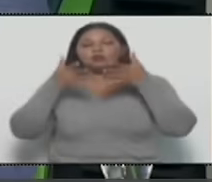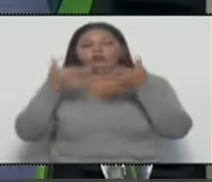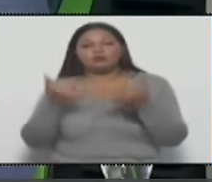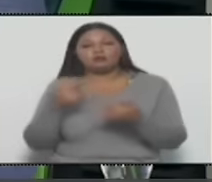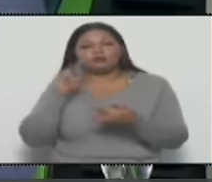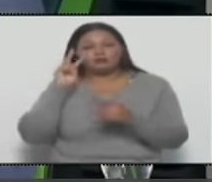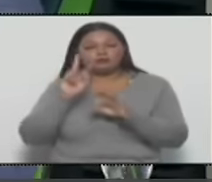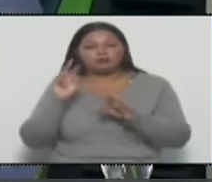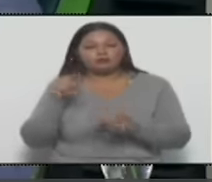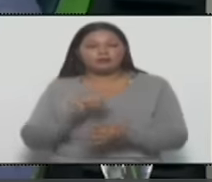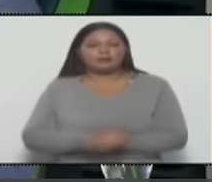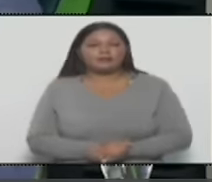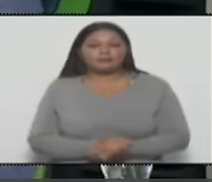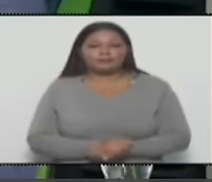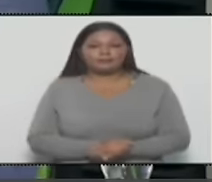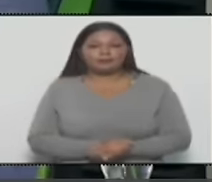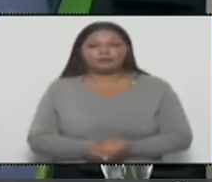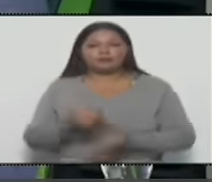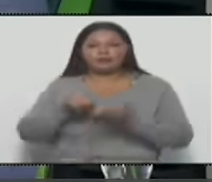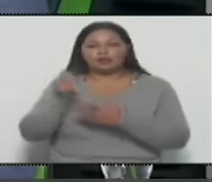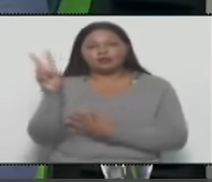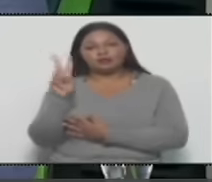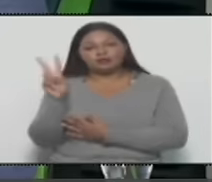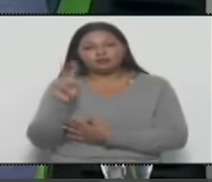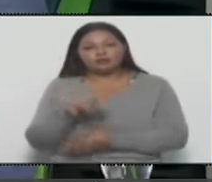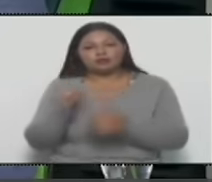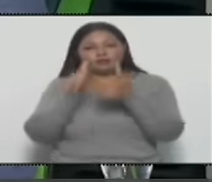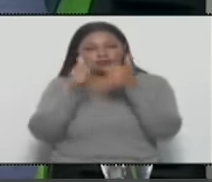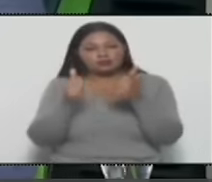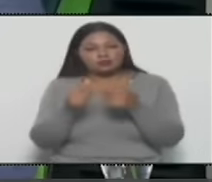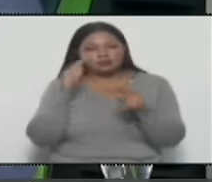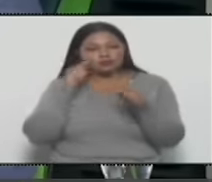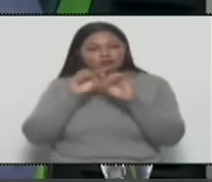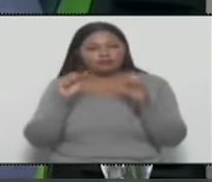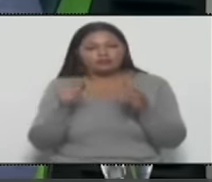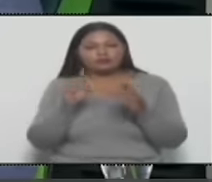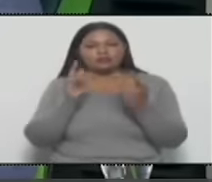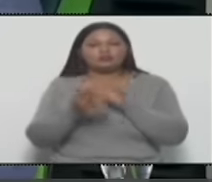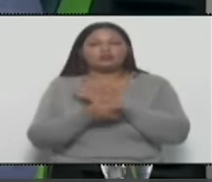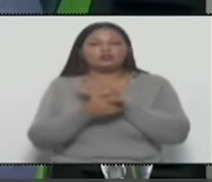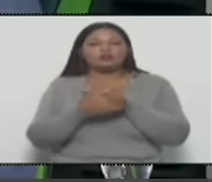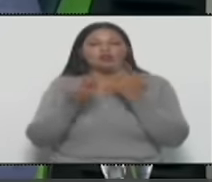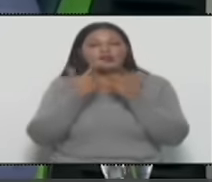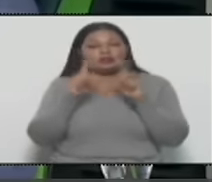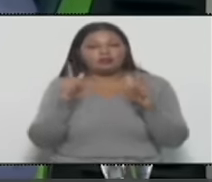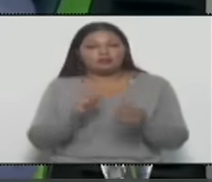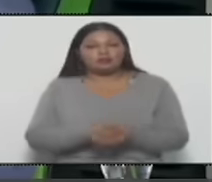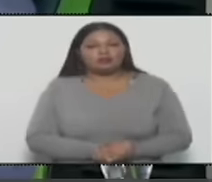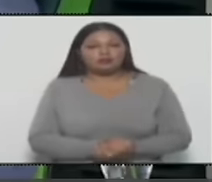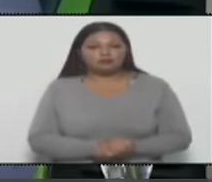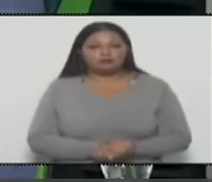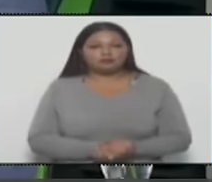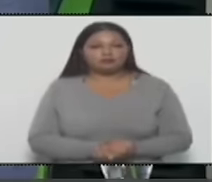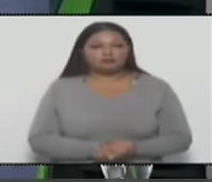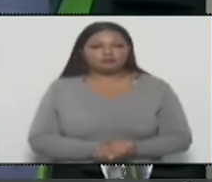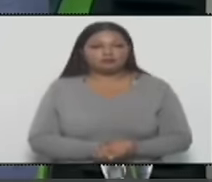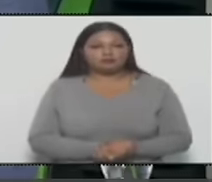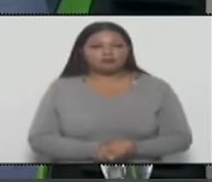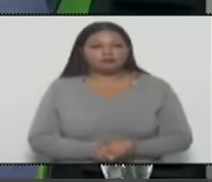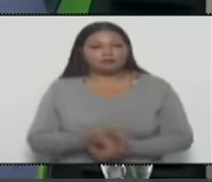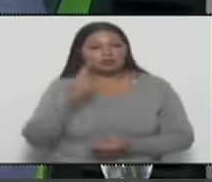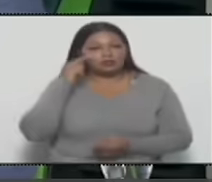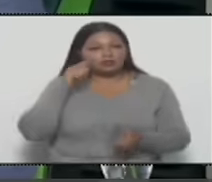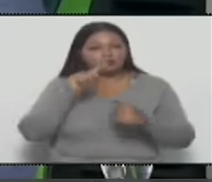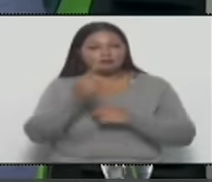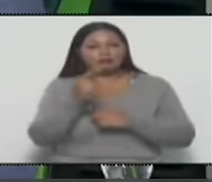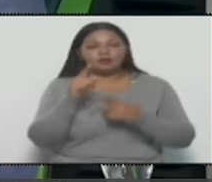como ciudadano venezolano, el uso de sistemas operativos en tecnologías libres, que ya existen, son gratuitos.